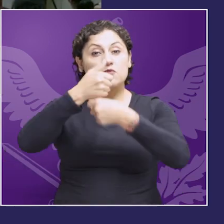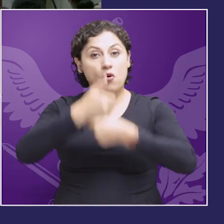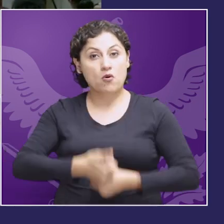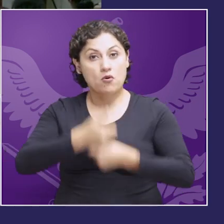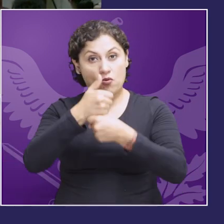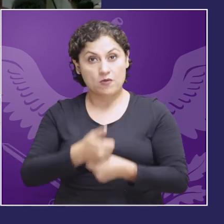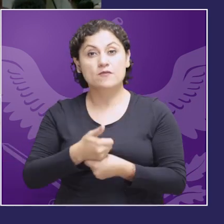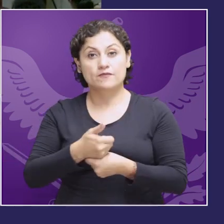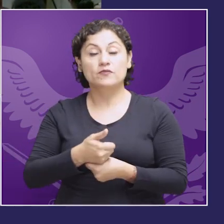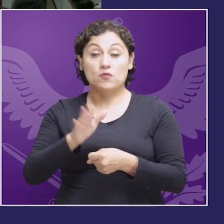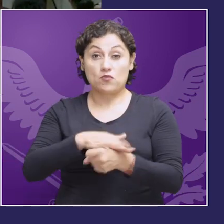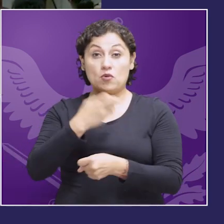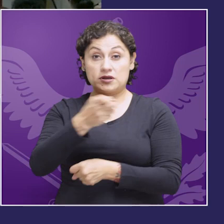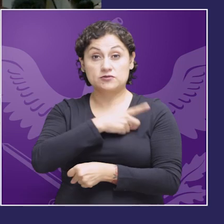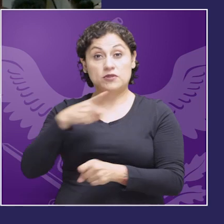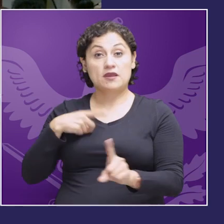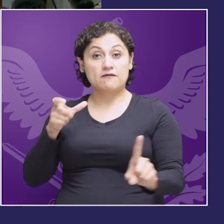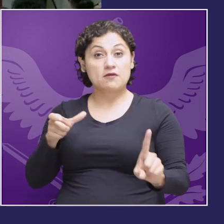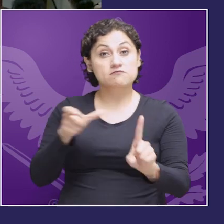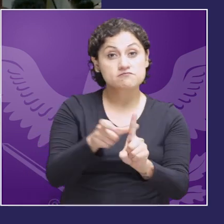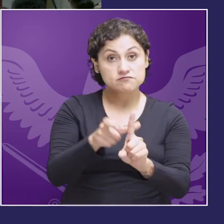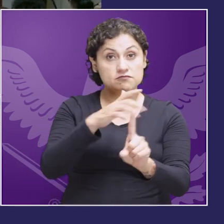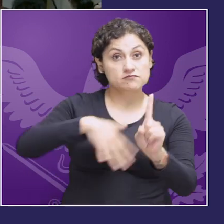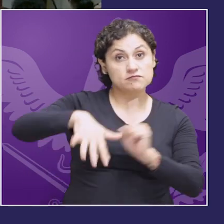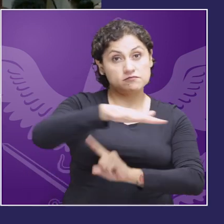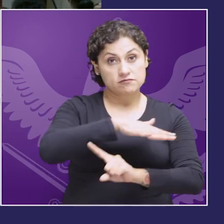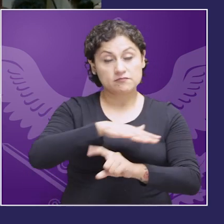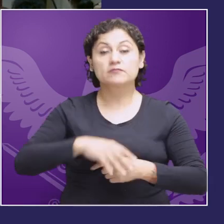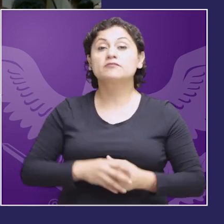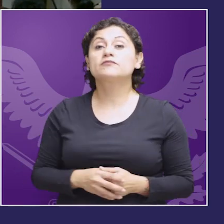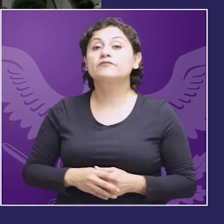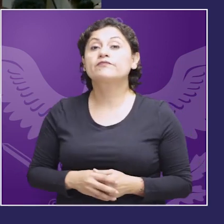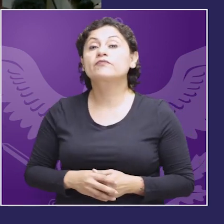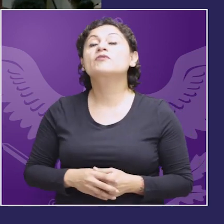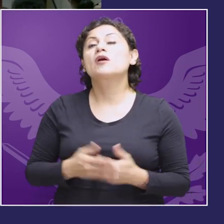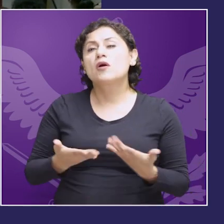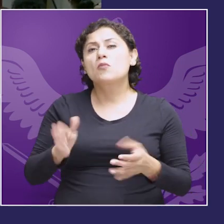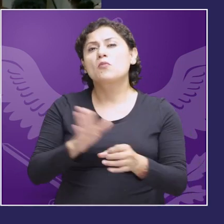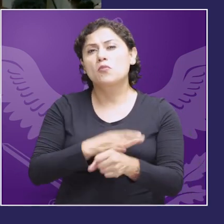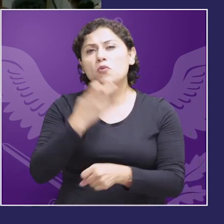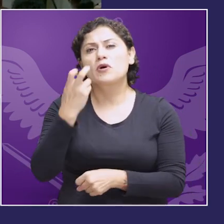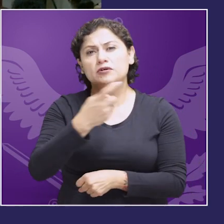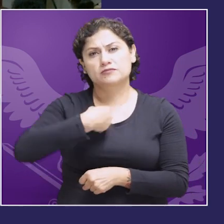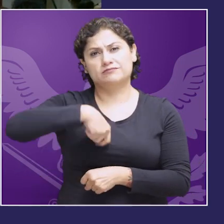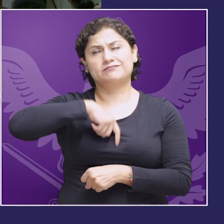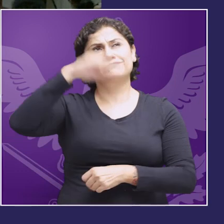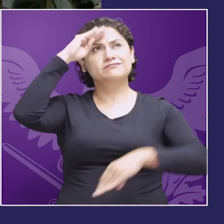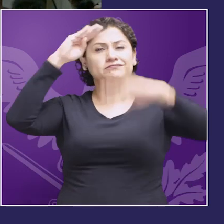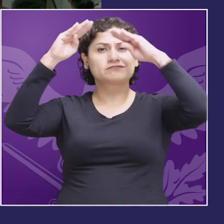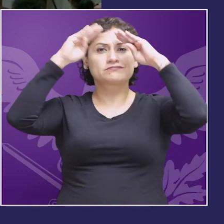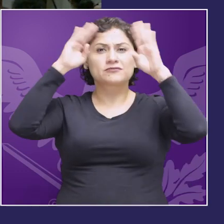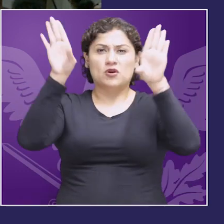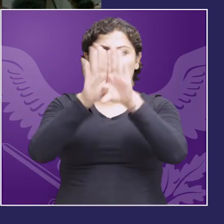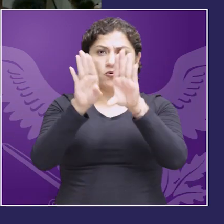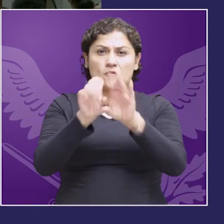Corte Interamericana lo confirma, que una mujer trans puede ser sujeto pasivo del delito de feminicidio y por lo tanto debe